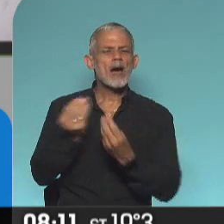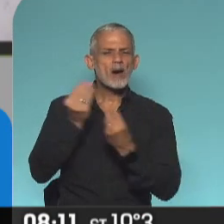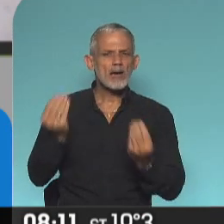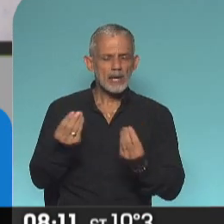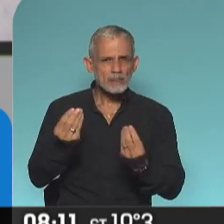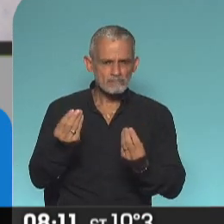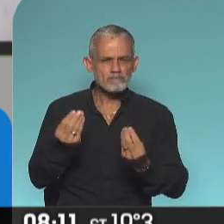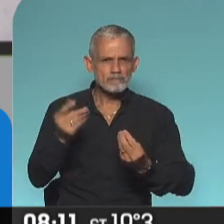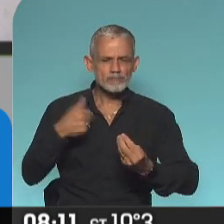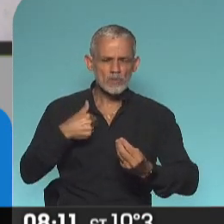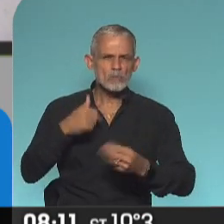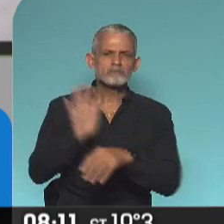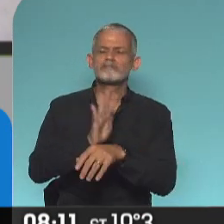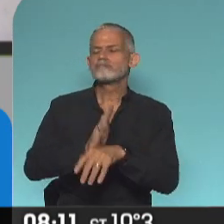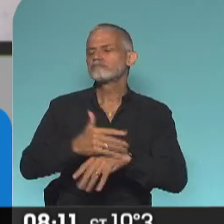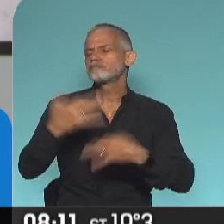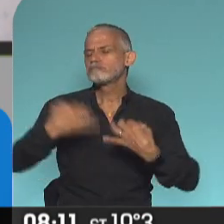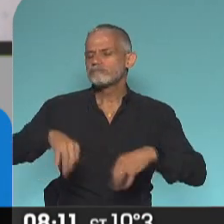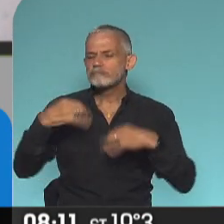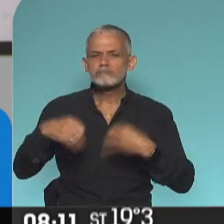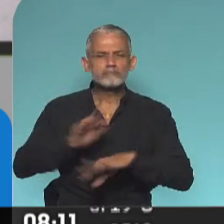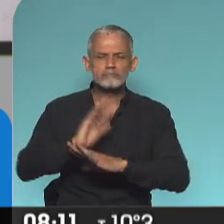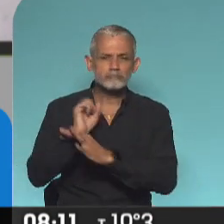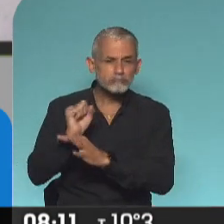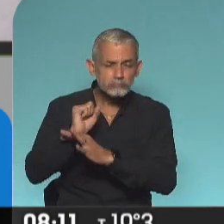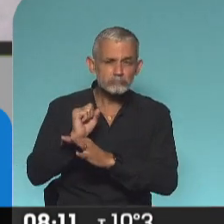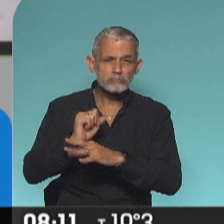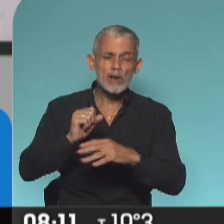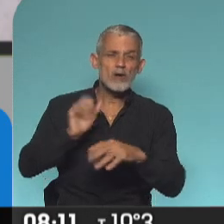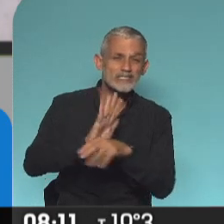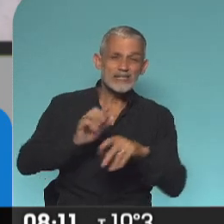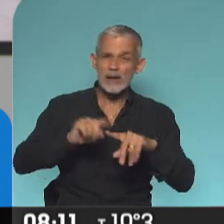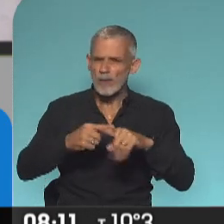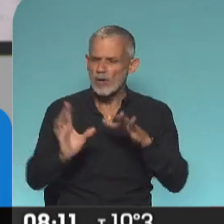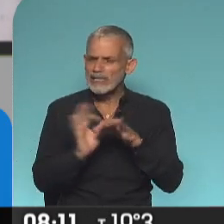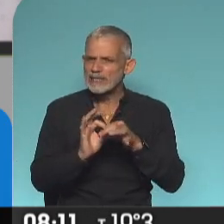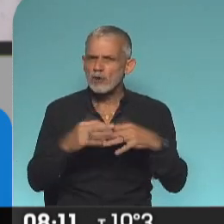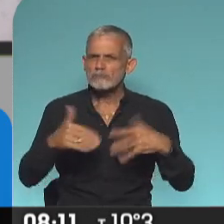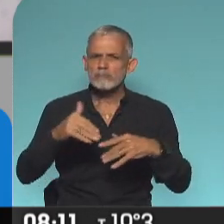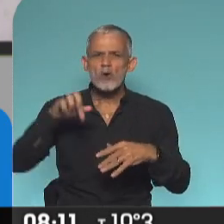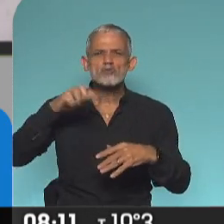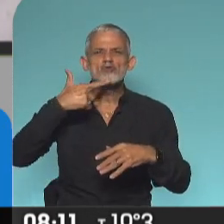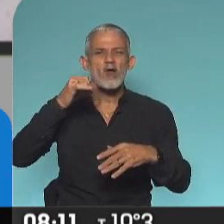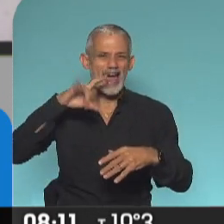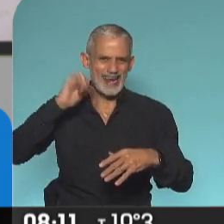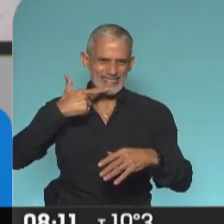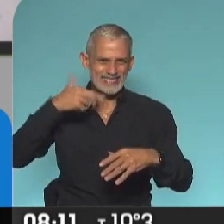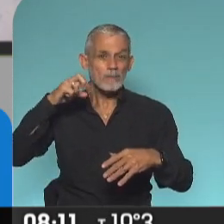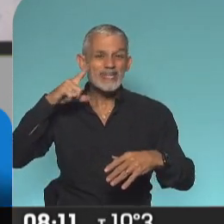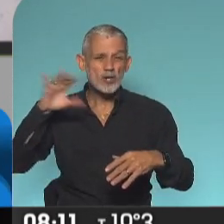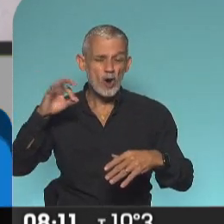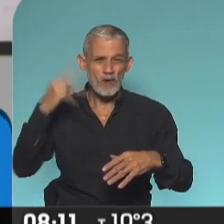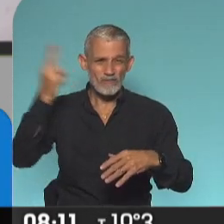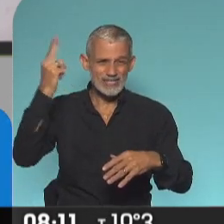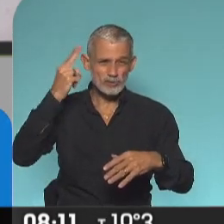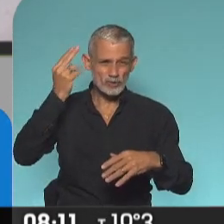mí, de un gran cineasta y de un referente del cine político argentino. Hablamos, por supuesto, de Pino Solanas, que falleció a los 84 años en